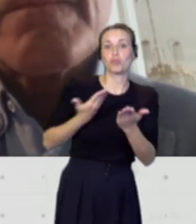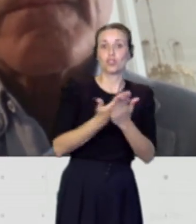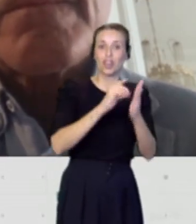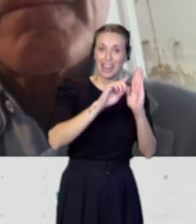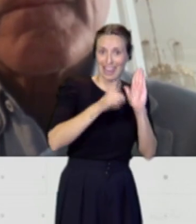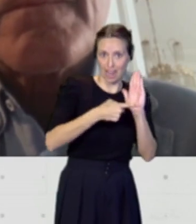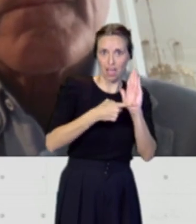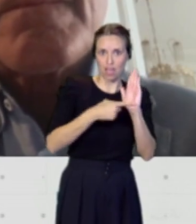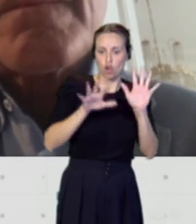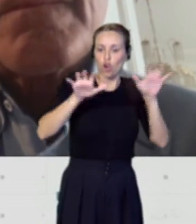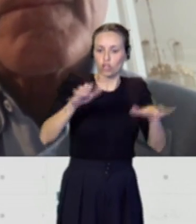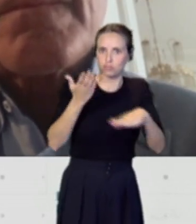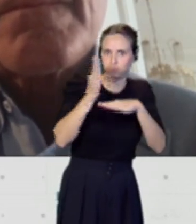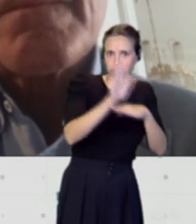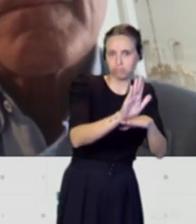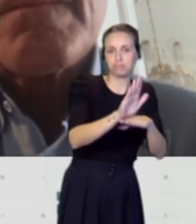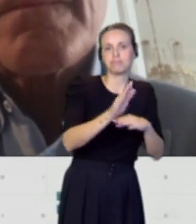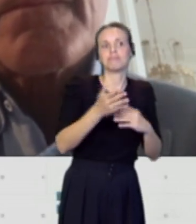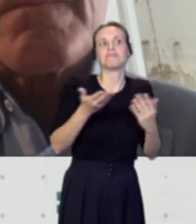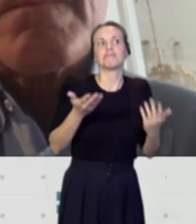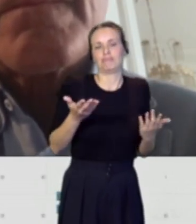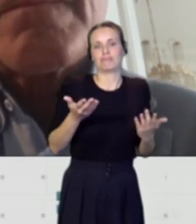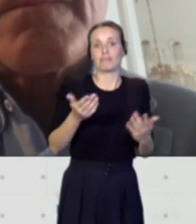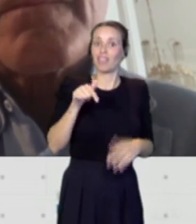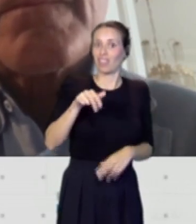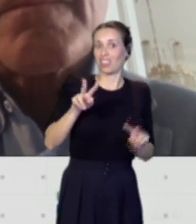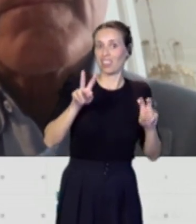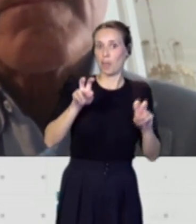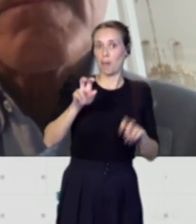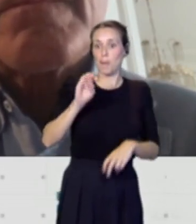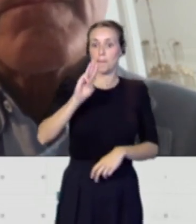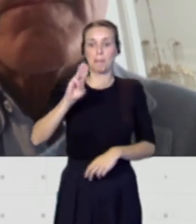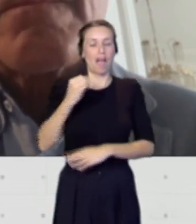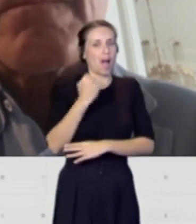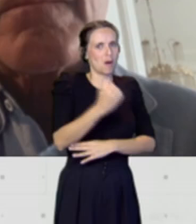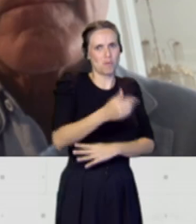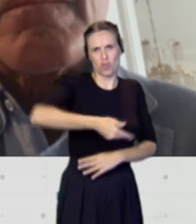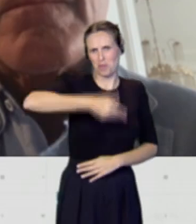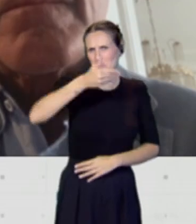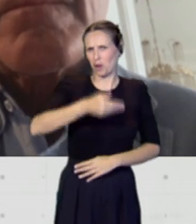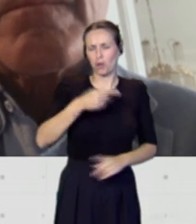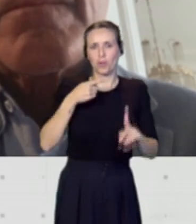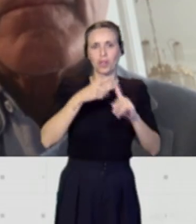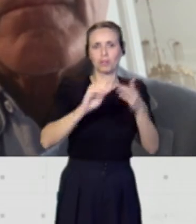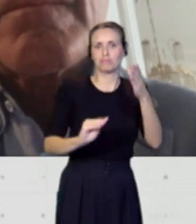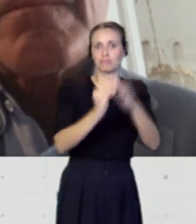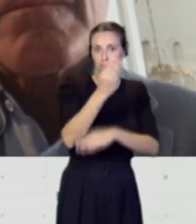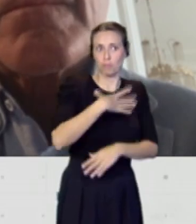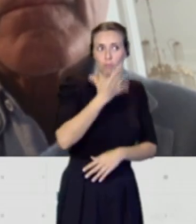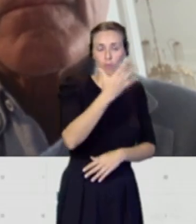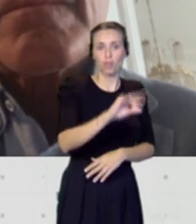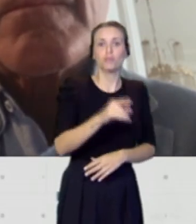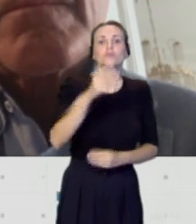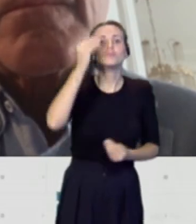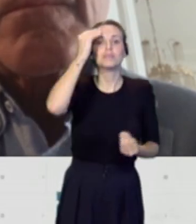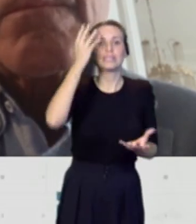de ley en el Congreso y aquí es fundamental el apoyo del Partido Popular para conseguir sacarla adelante. ¿Cree usted que